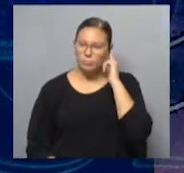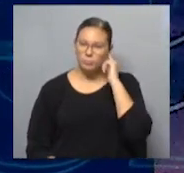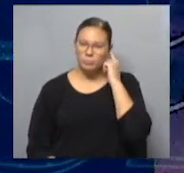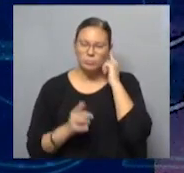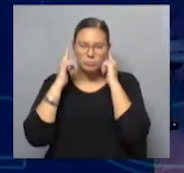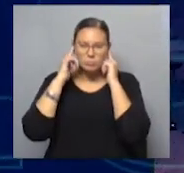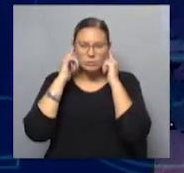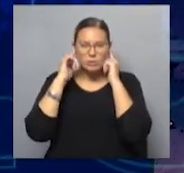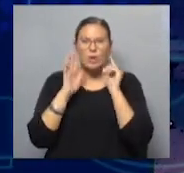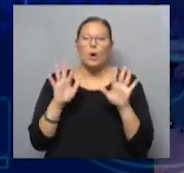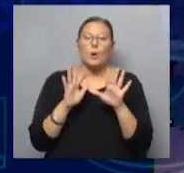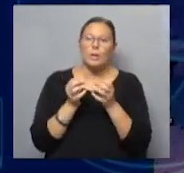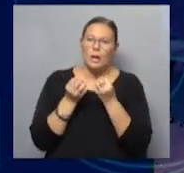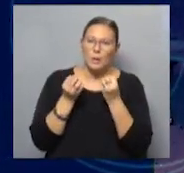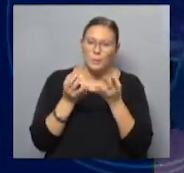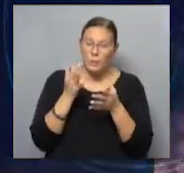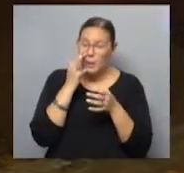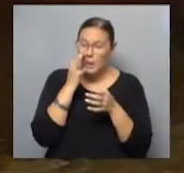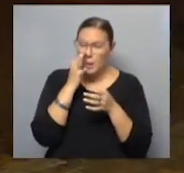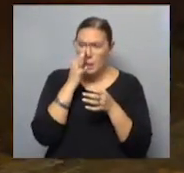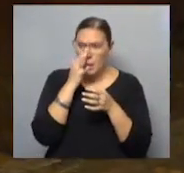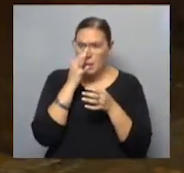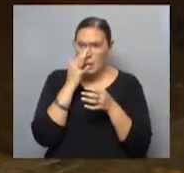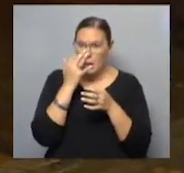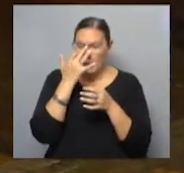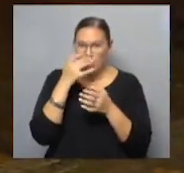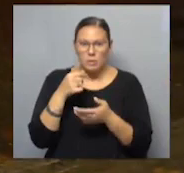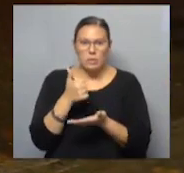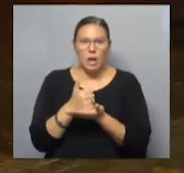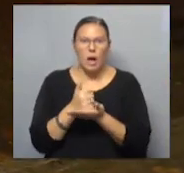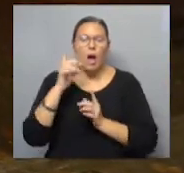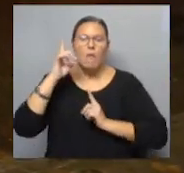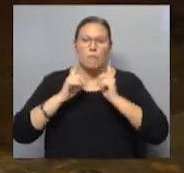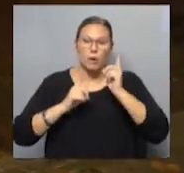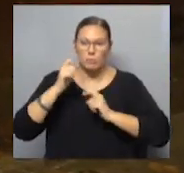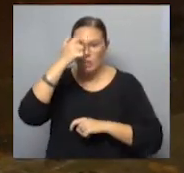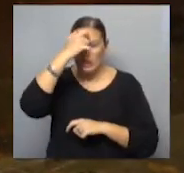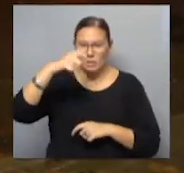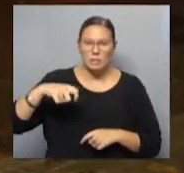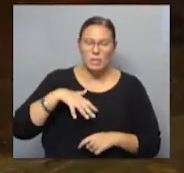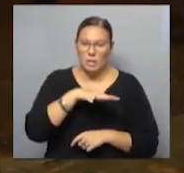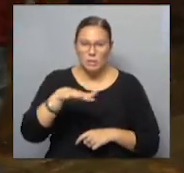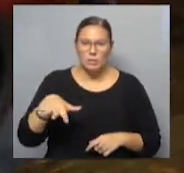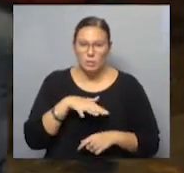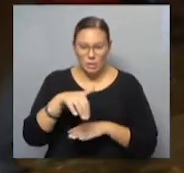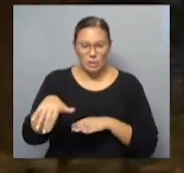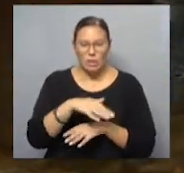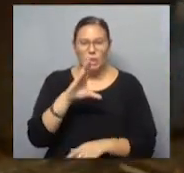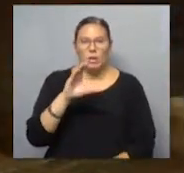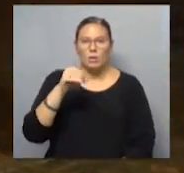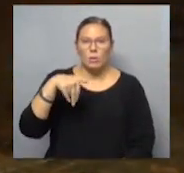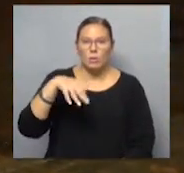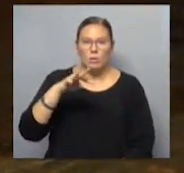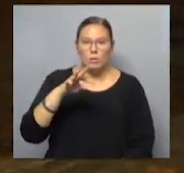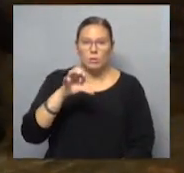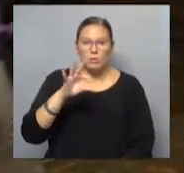Buenas, buenas, ¿cómo andan? Bueno, les cuento que yo estoy desde la Facultad de Ciencias Sociales aquí en Constituyente, esquina Martínez